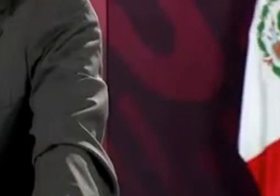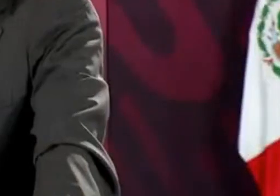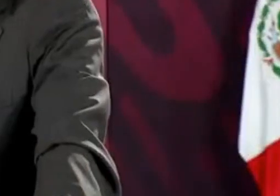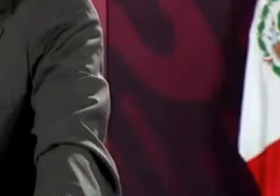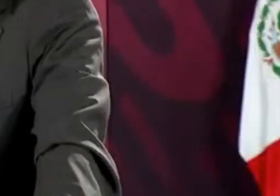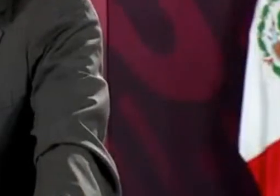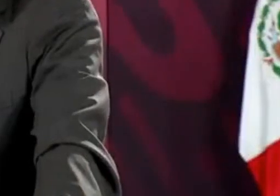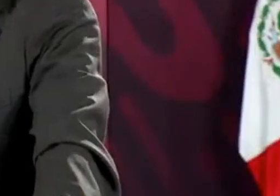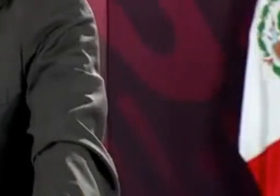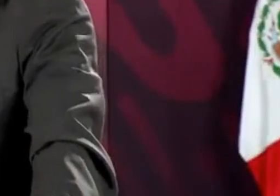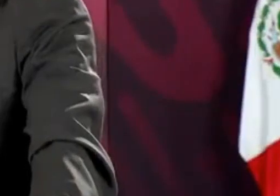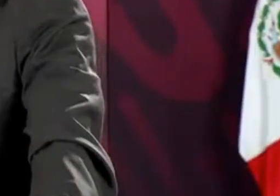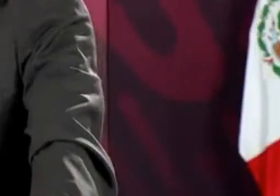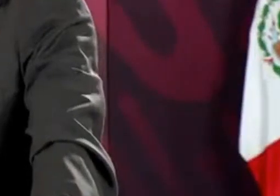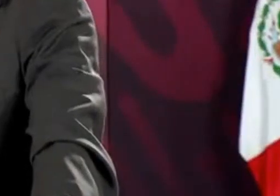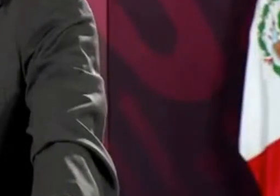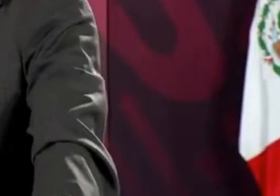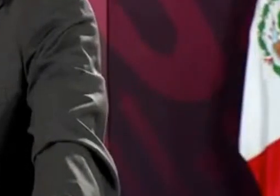comandanta suprema,